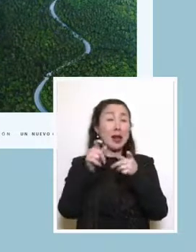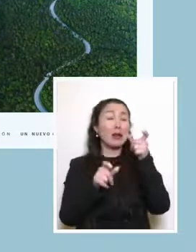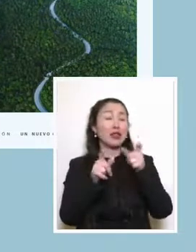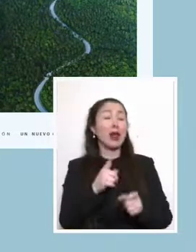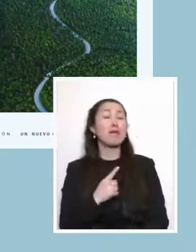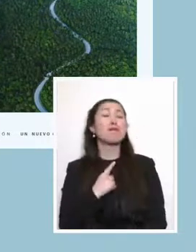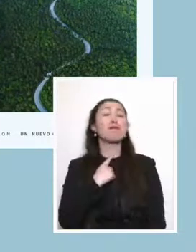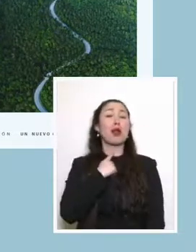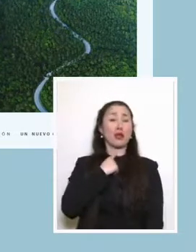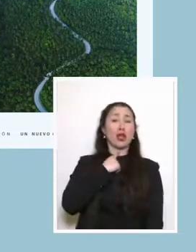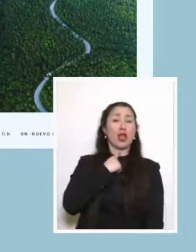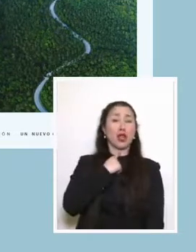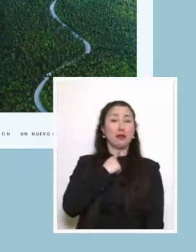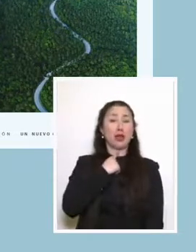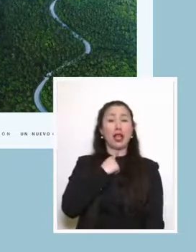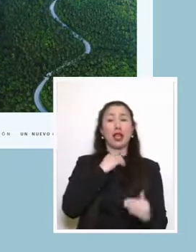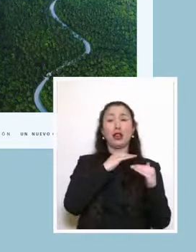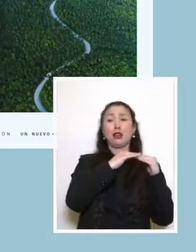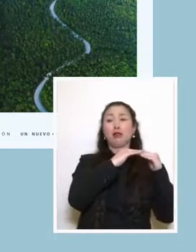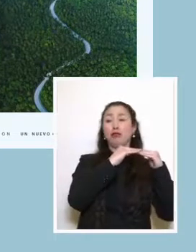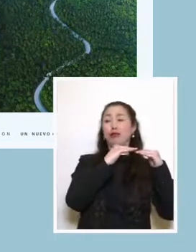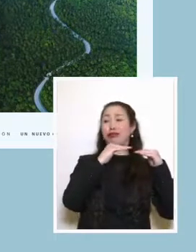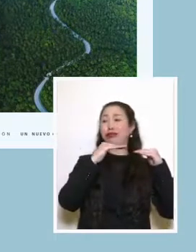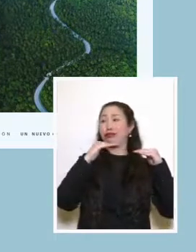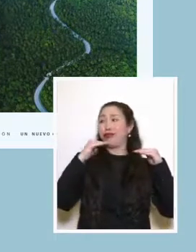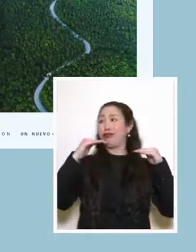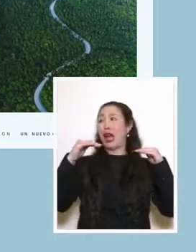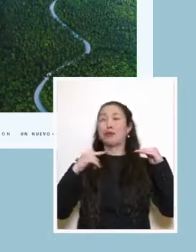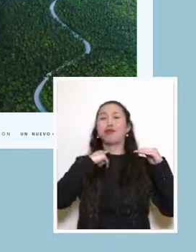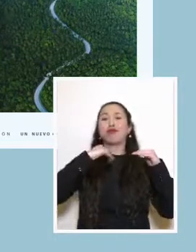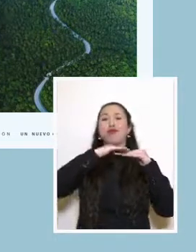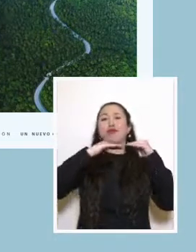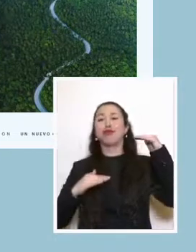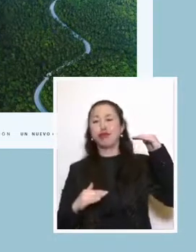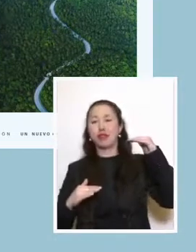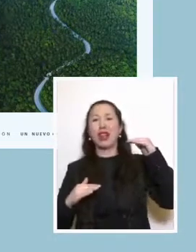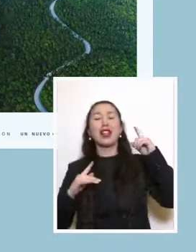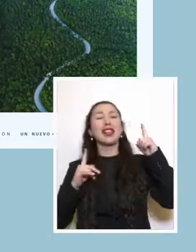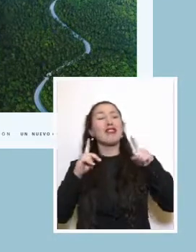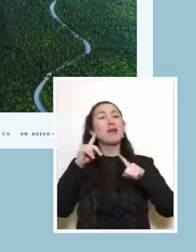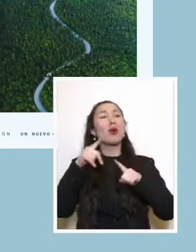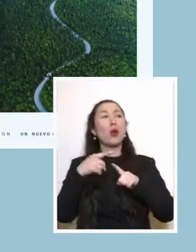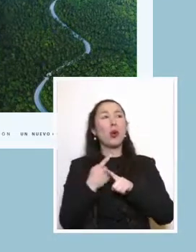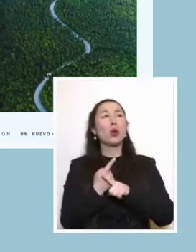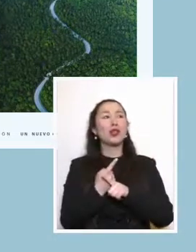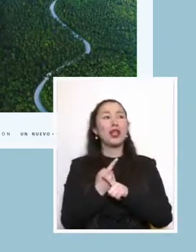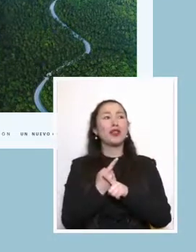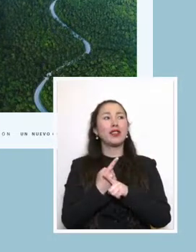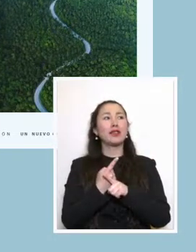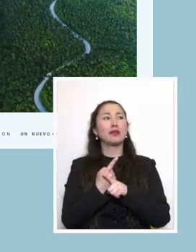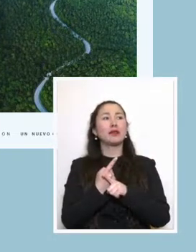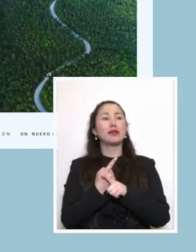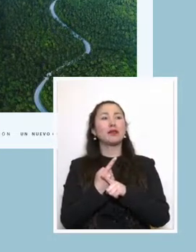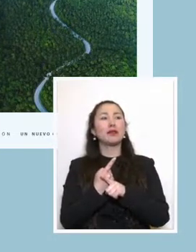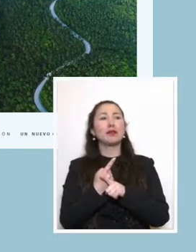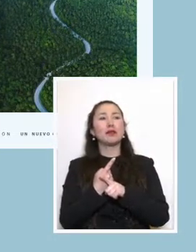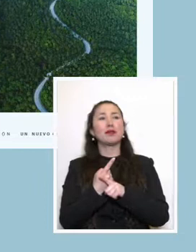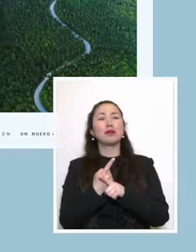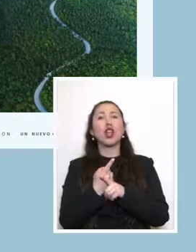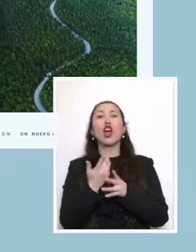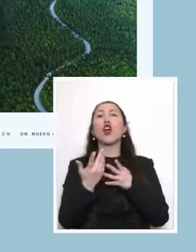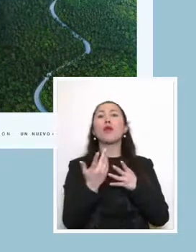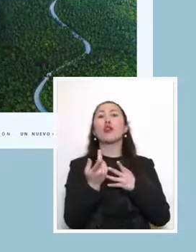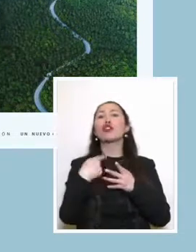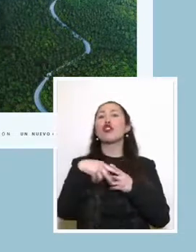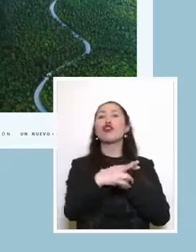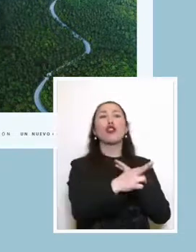perjudica al equilibrio de las cosas. Tenemos que reconsiderar nuestras